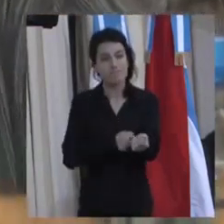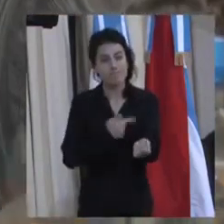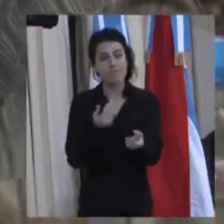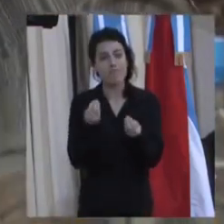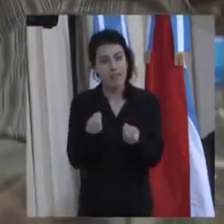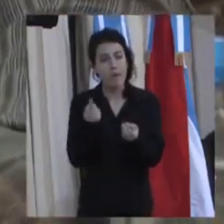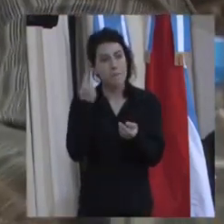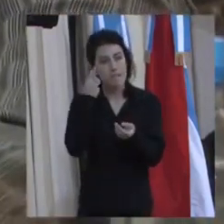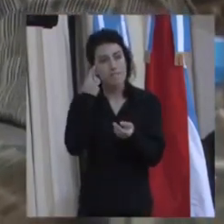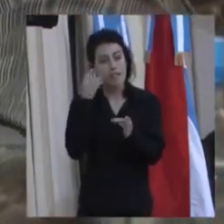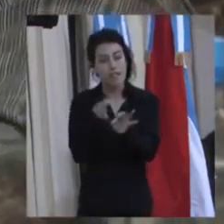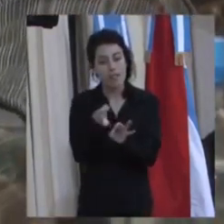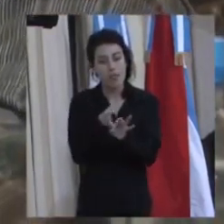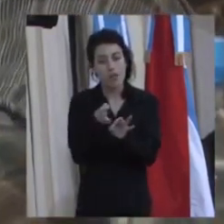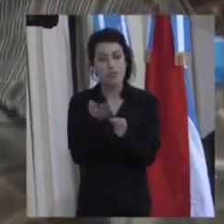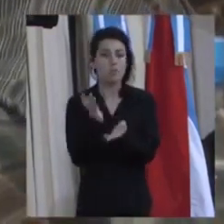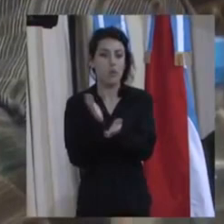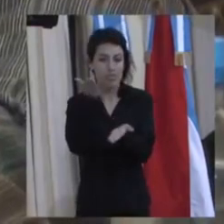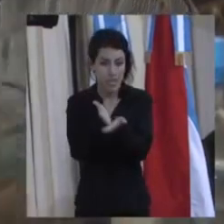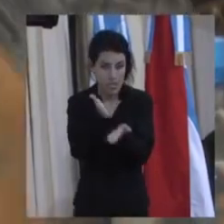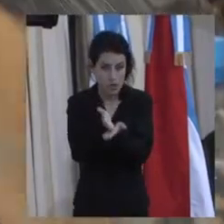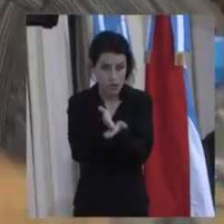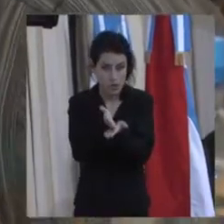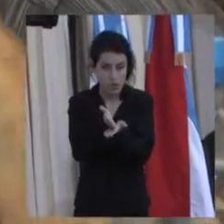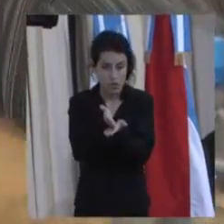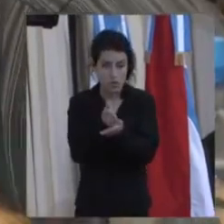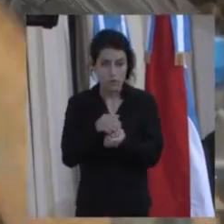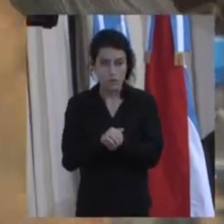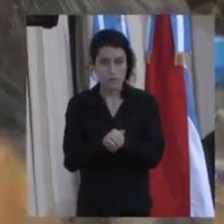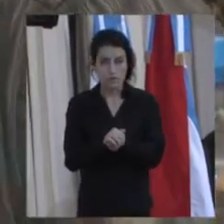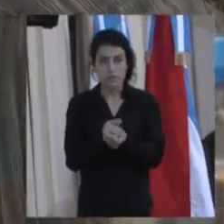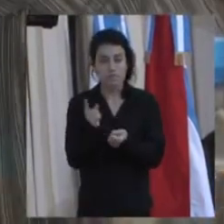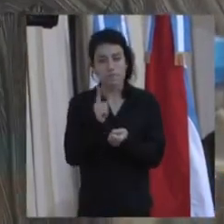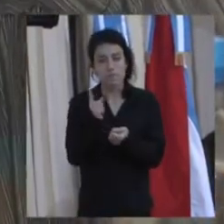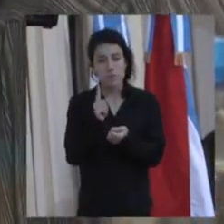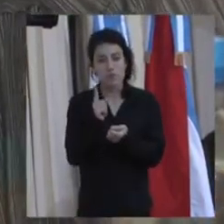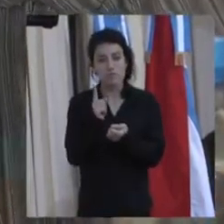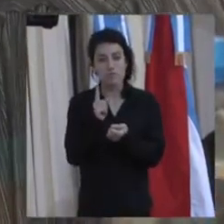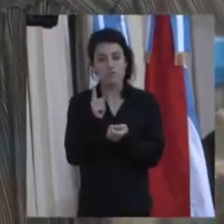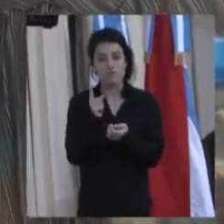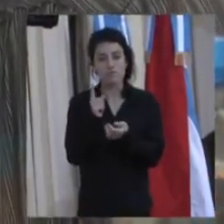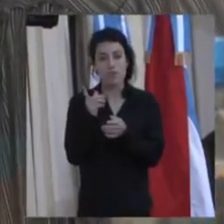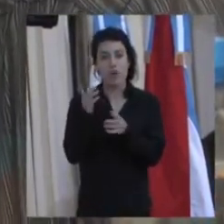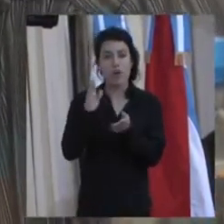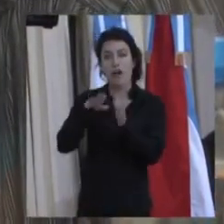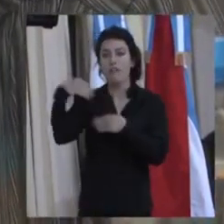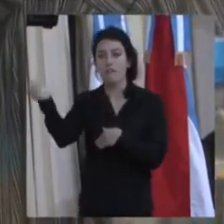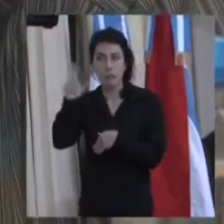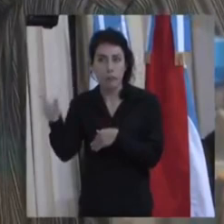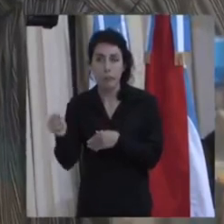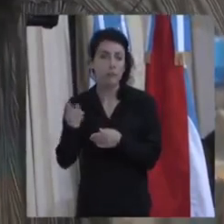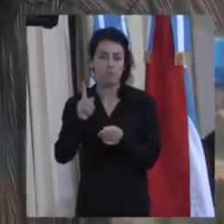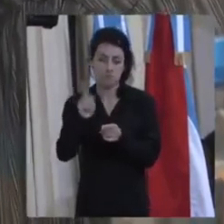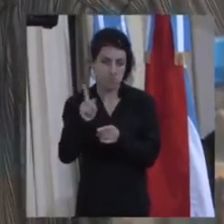de pensar a la educación como un derecho. Ustedes saben de que si uno va a otros países,